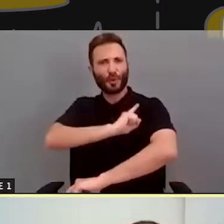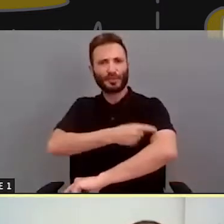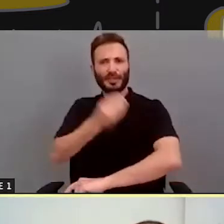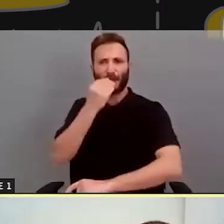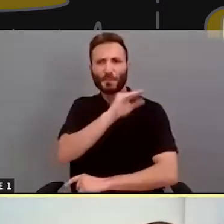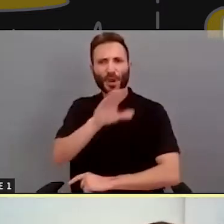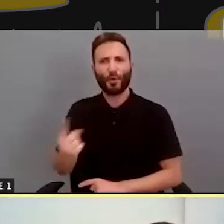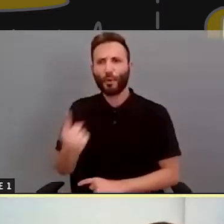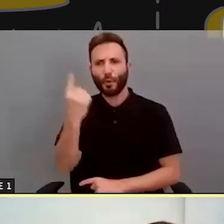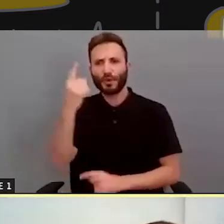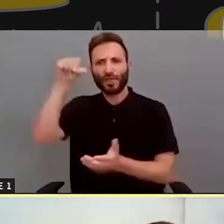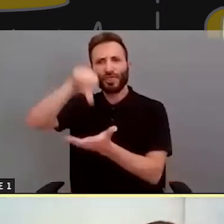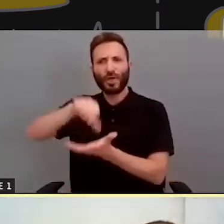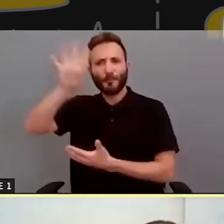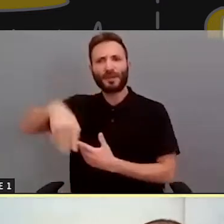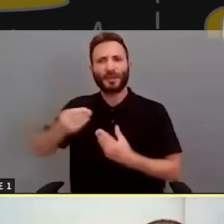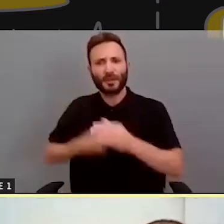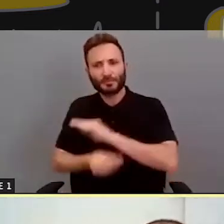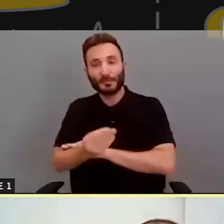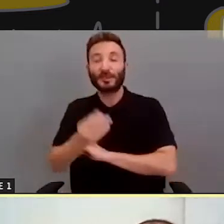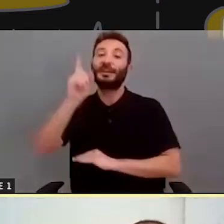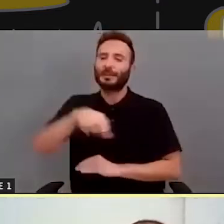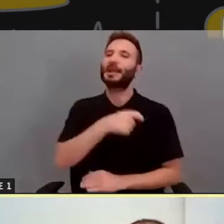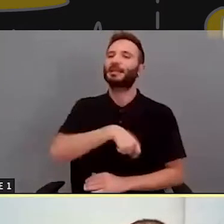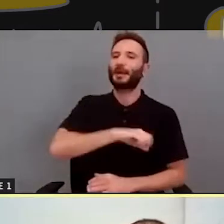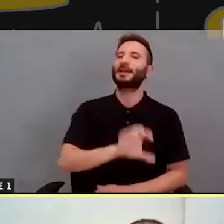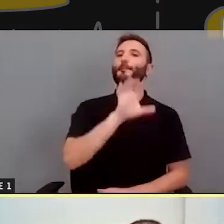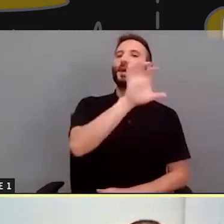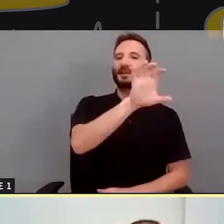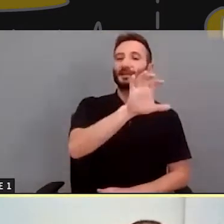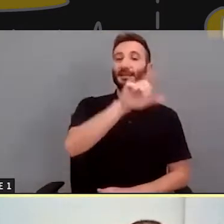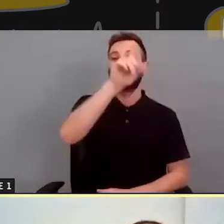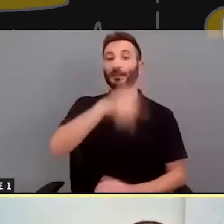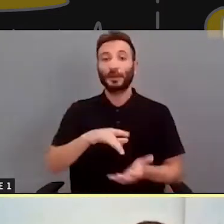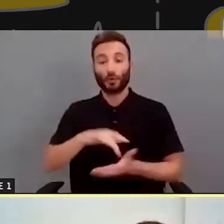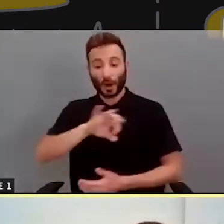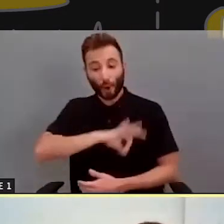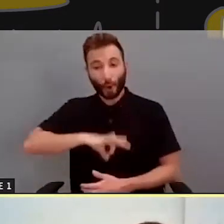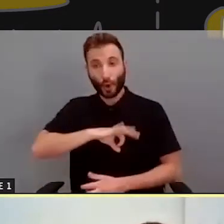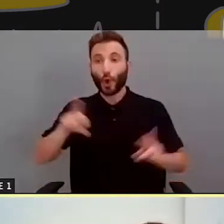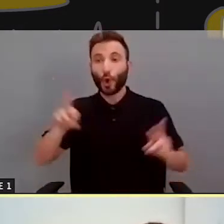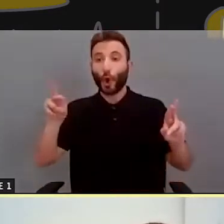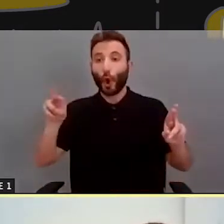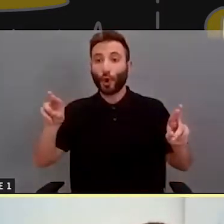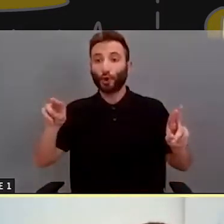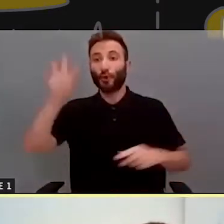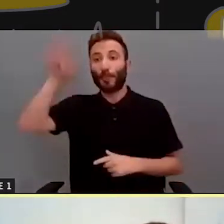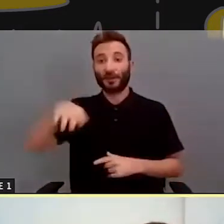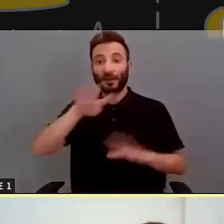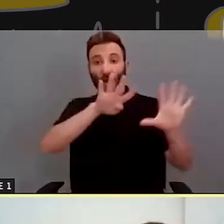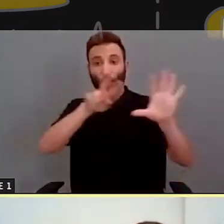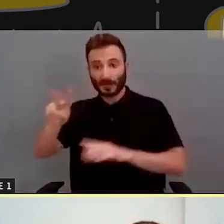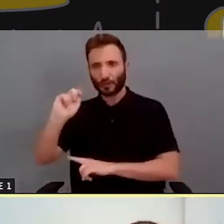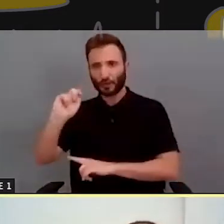ciudad, este país, perdonad. Obtuvo 4 oros en Barcelona 92 y tuvo más